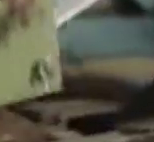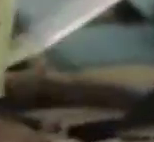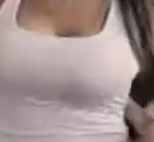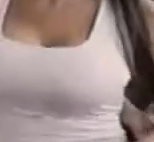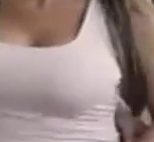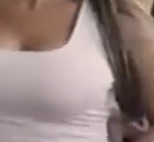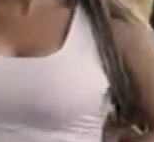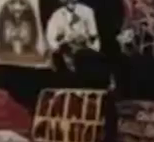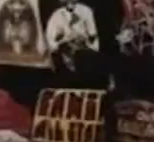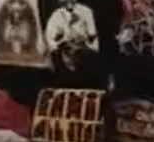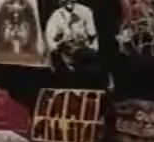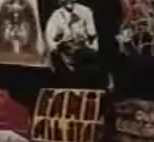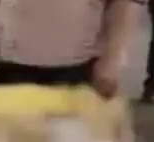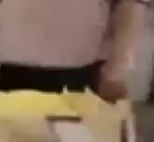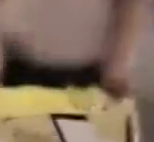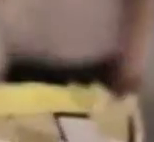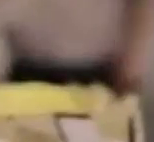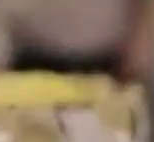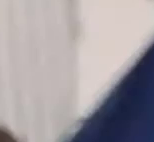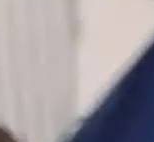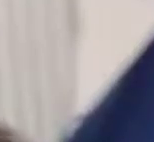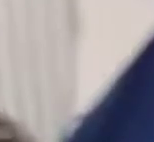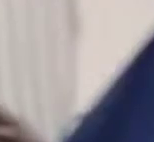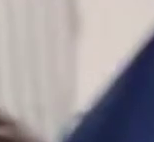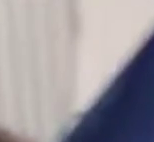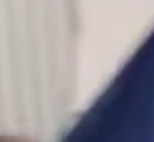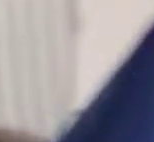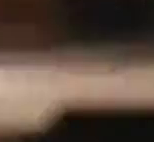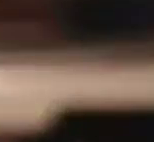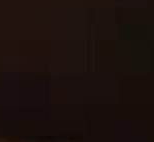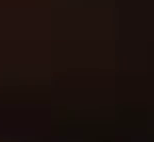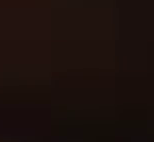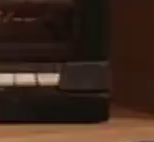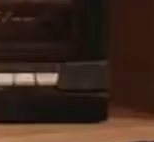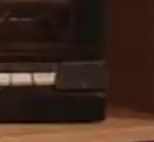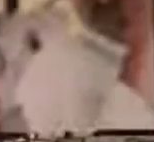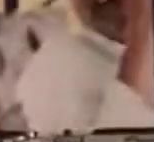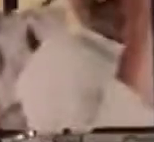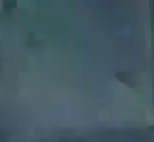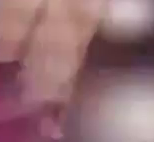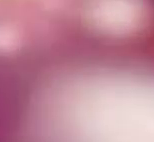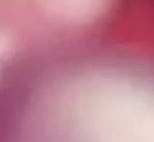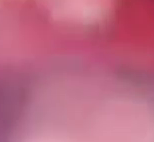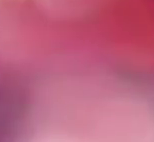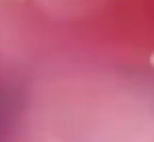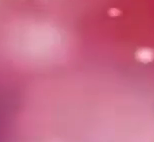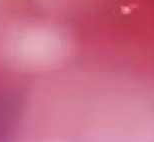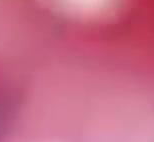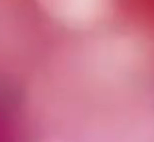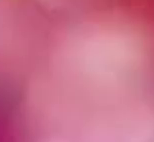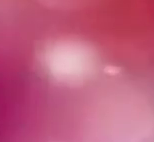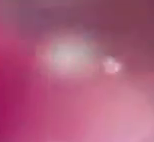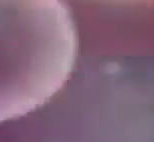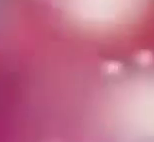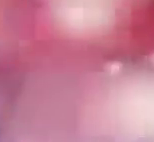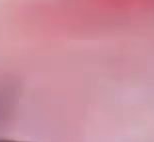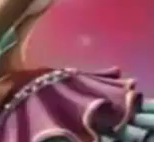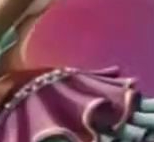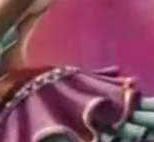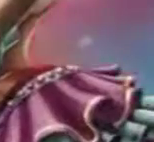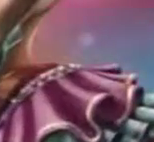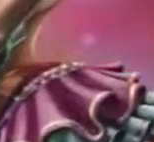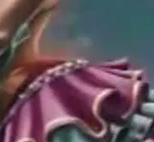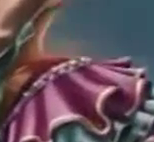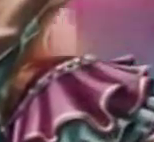muestras musicales y conversatorios. Consulta su programación en www.feriadecali.com.co y vívela del 25 al 30 de